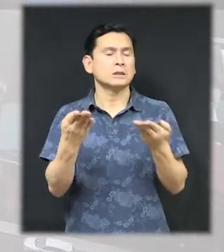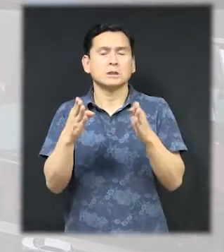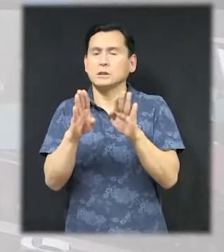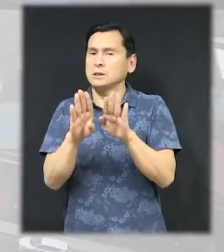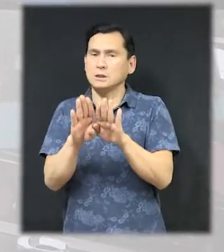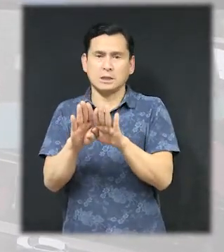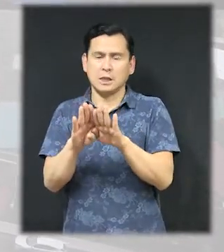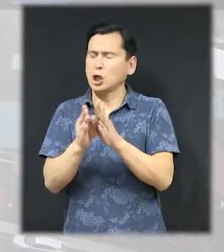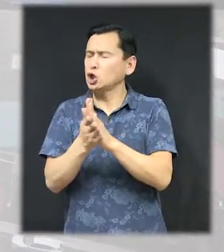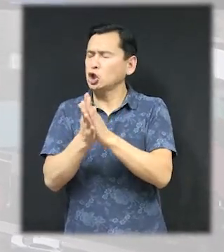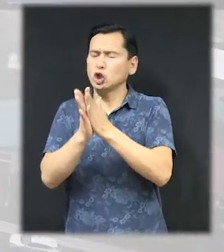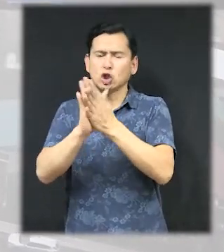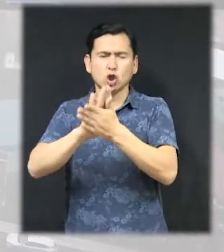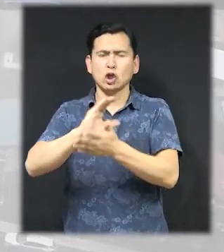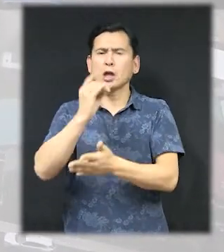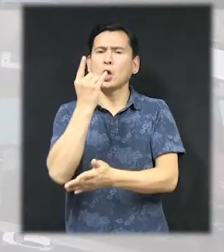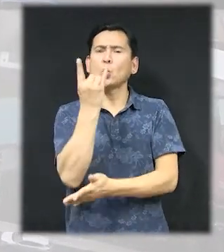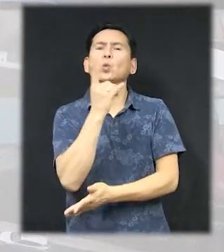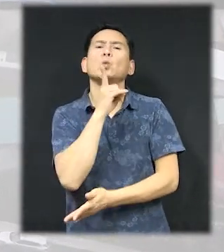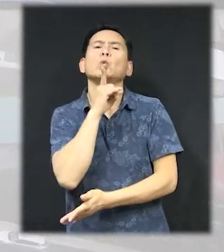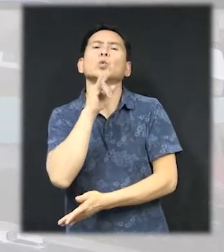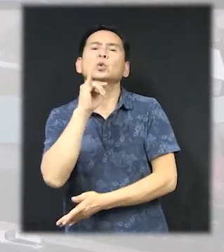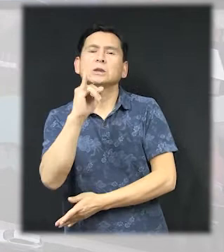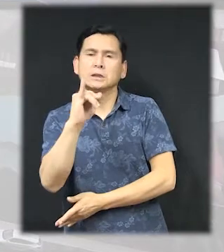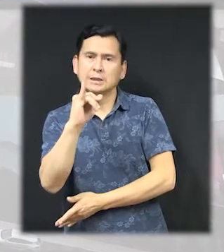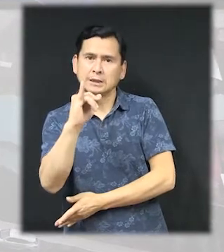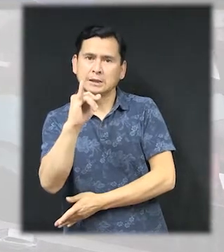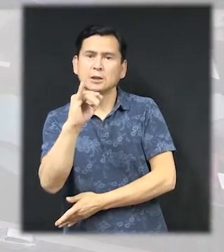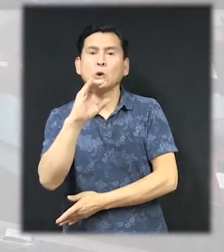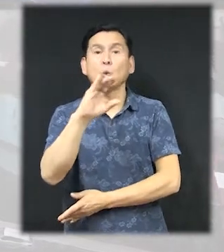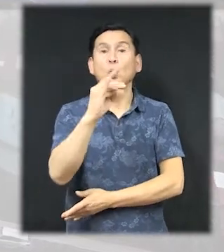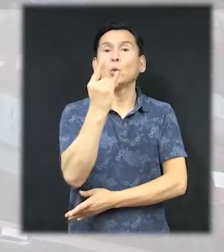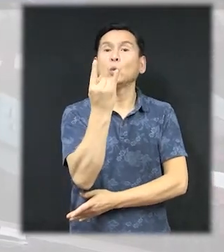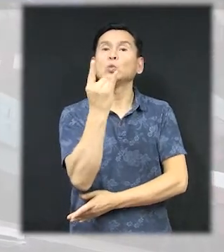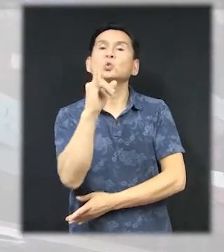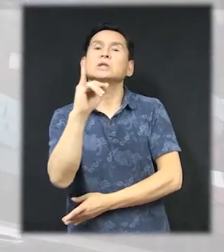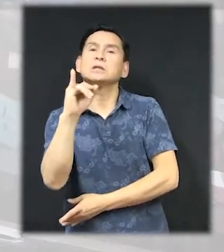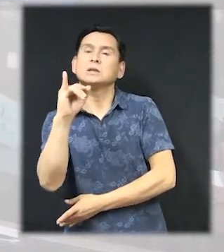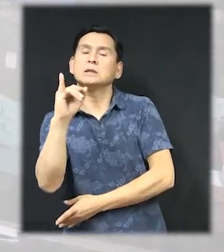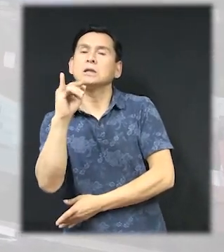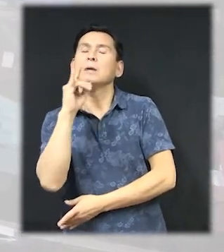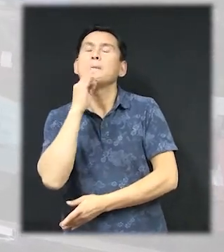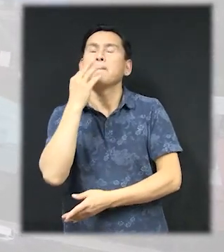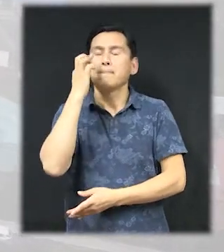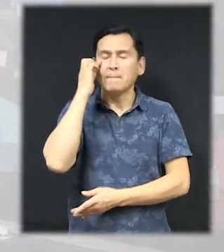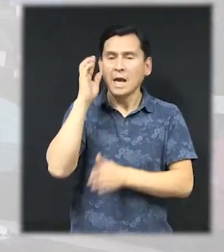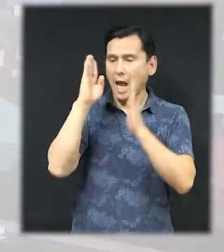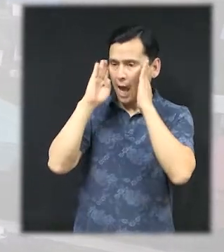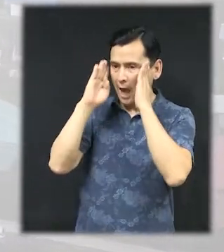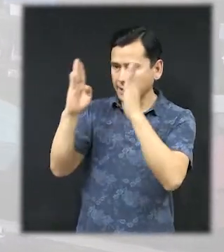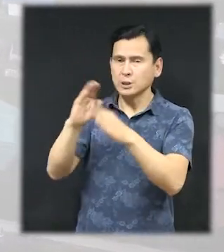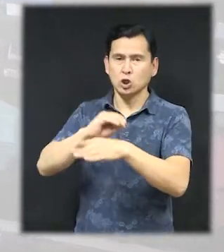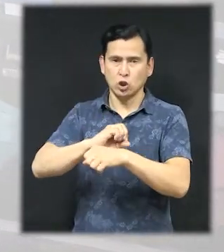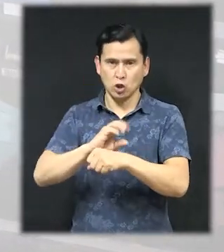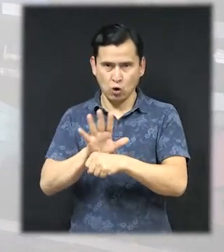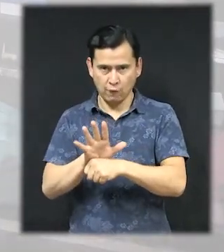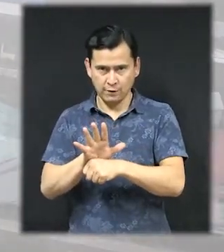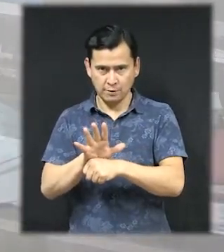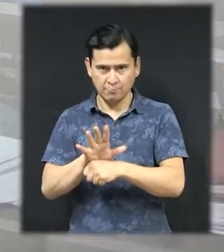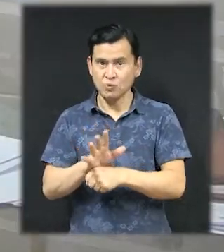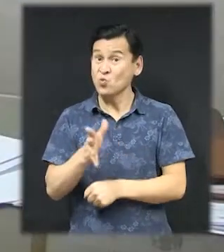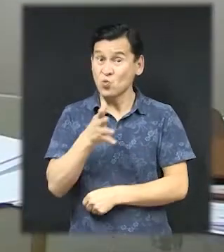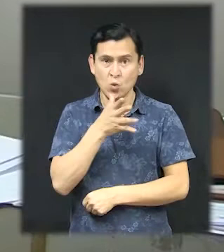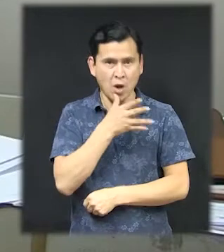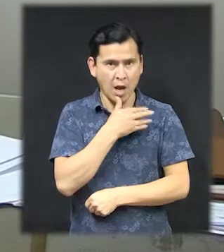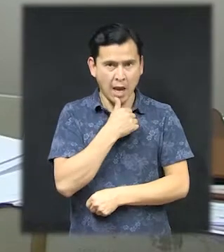cierra definitivamente toda la UTI y se cierra en definitiva UCI y UTI en corte para la atención de COVID. No